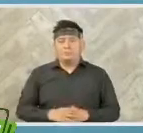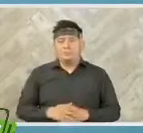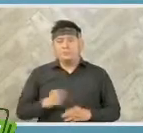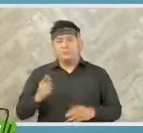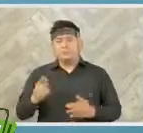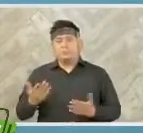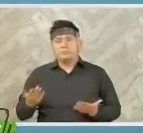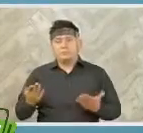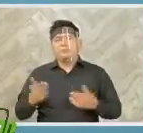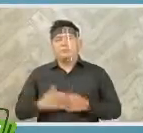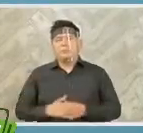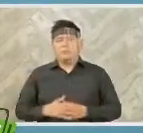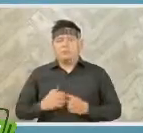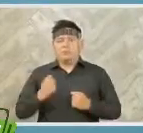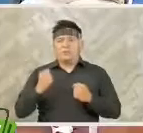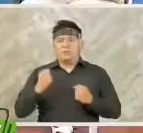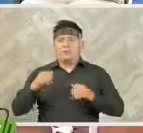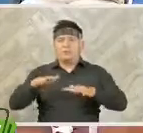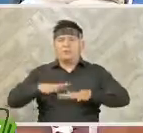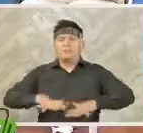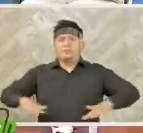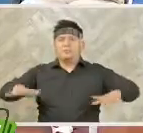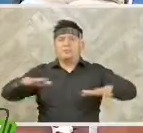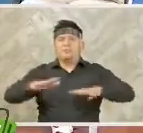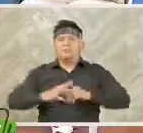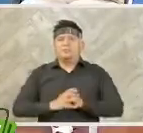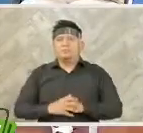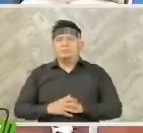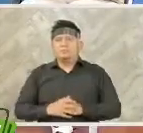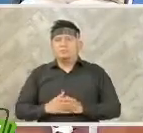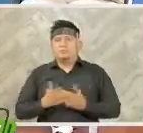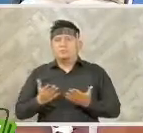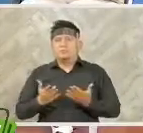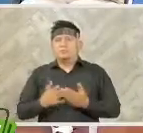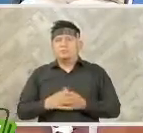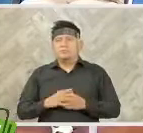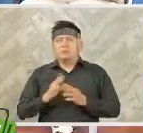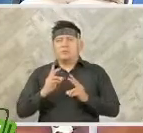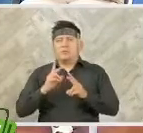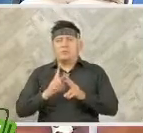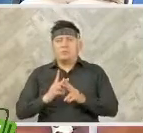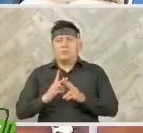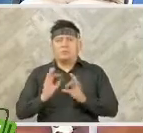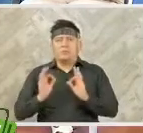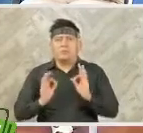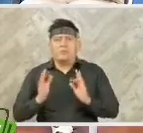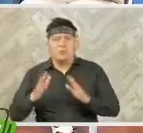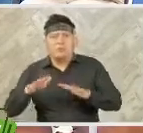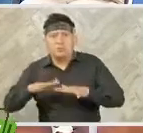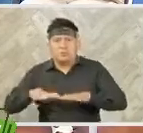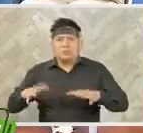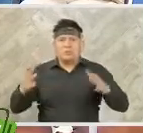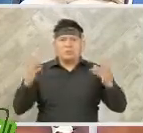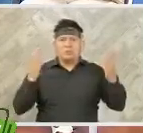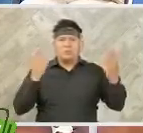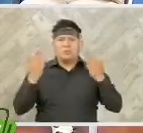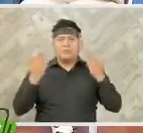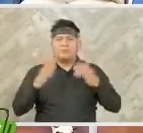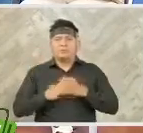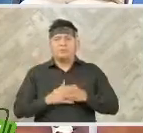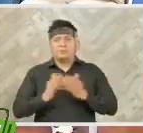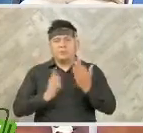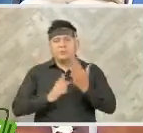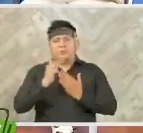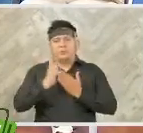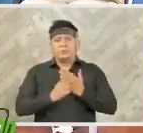tomen nuevamente la fuerza en el territorio. Y no solamente con Entornos Protectores estaremos en la zona rural, sino con estos proyectos productivos